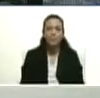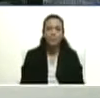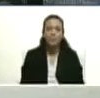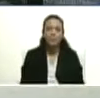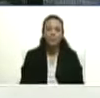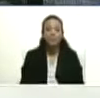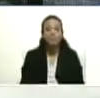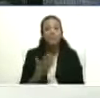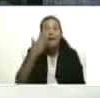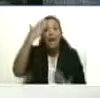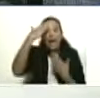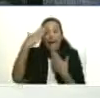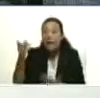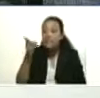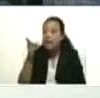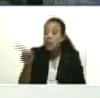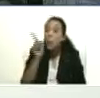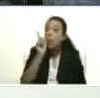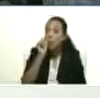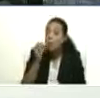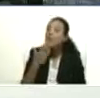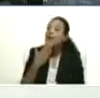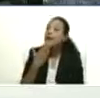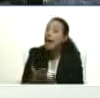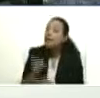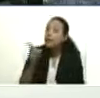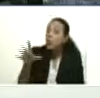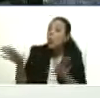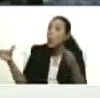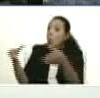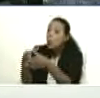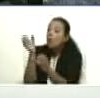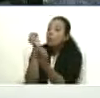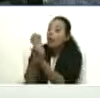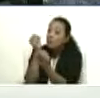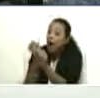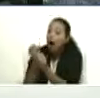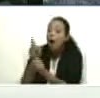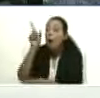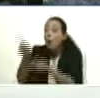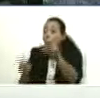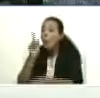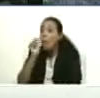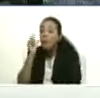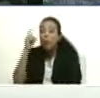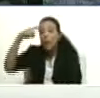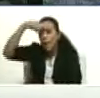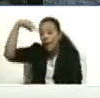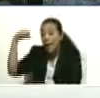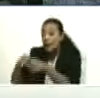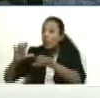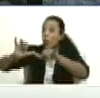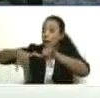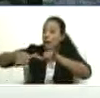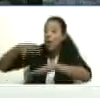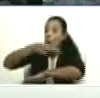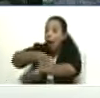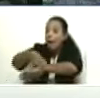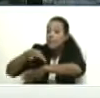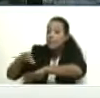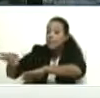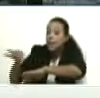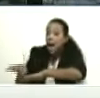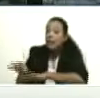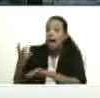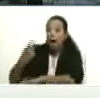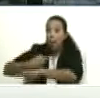A ti, Elvis. Gracias a todo el equipo de trabajadores, trabajadoras, obreros, ingenieros, arquitectos, a